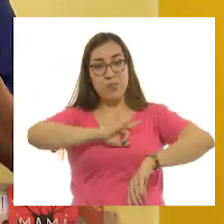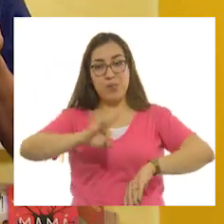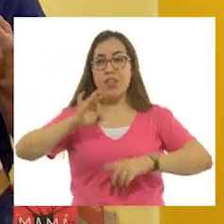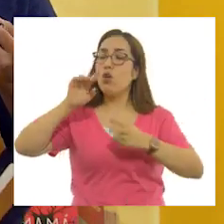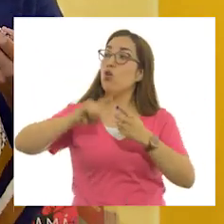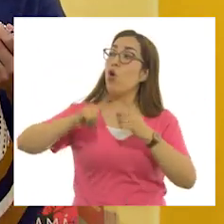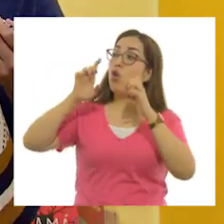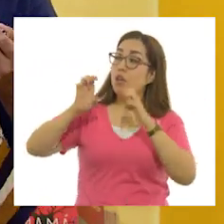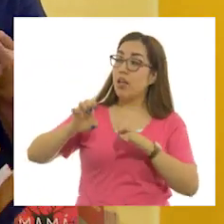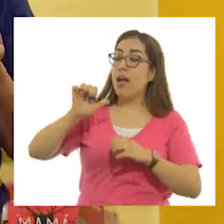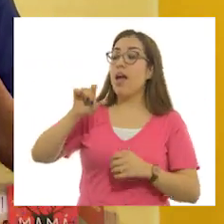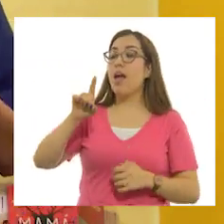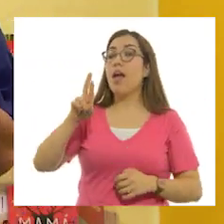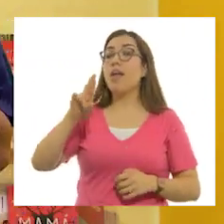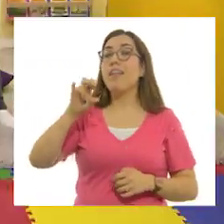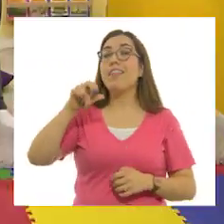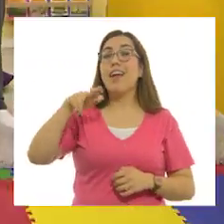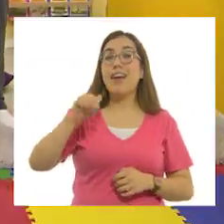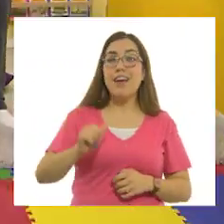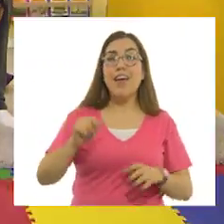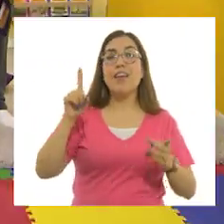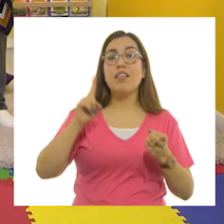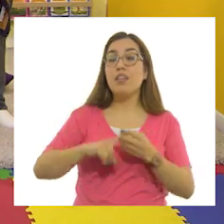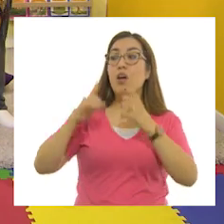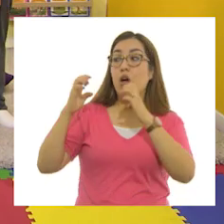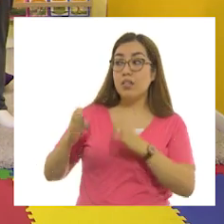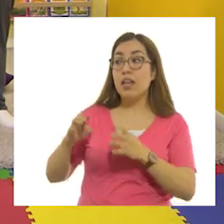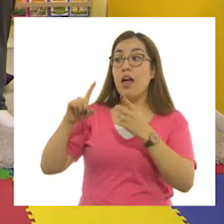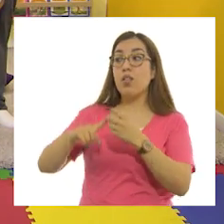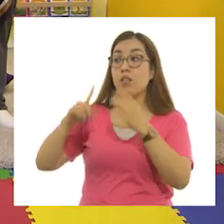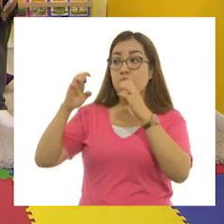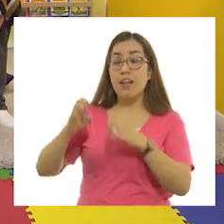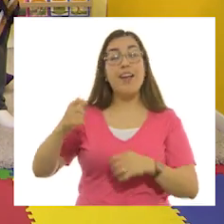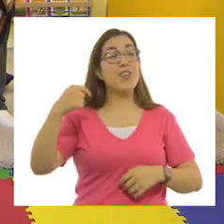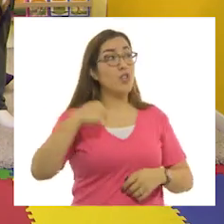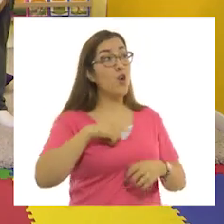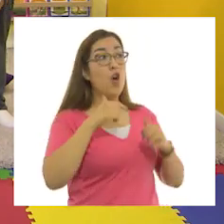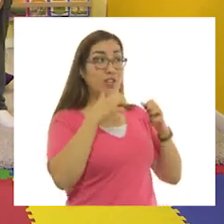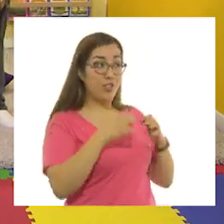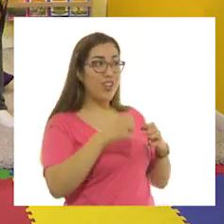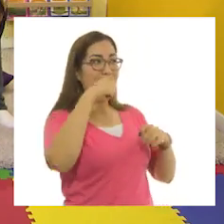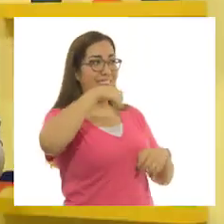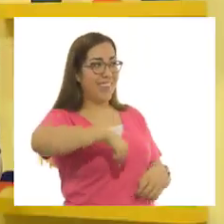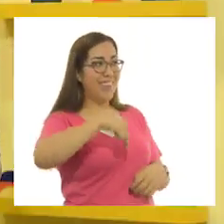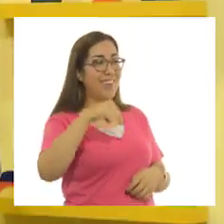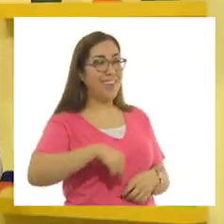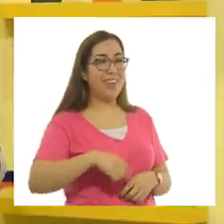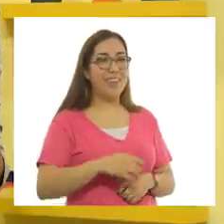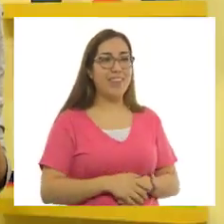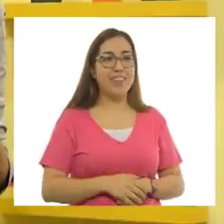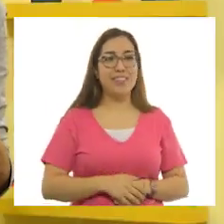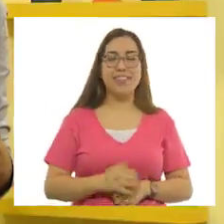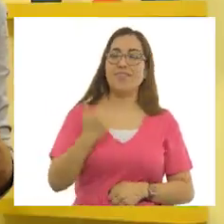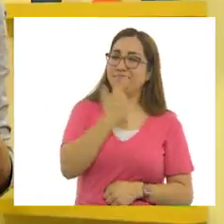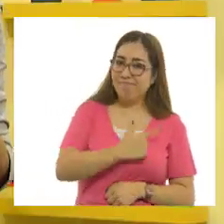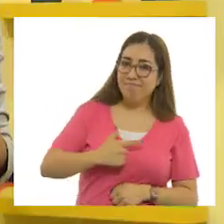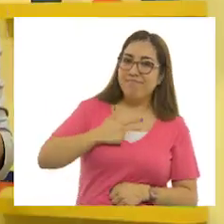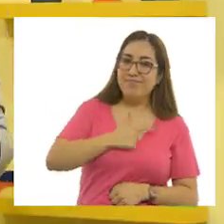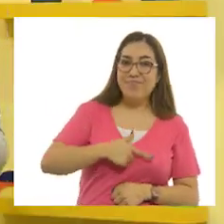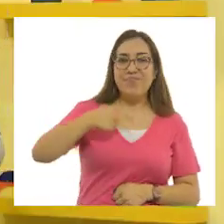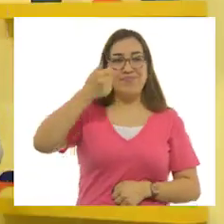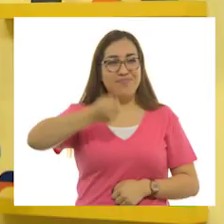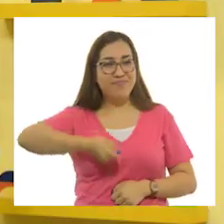donde está adriana aquí estoy aquí estoy gusto en saludarte